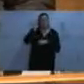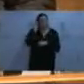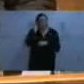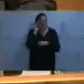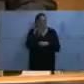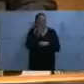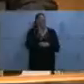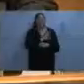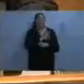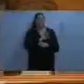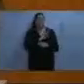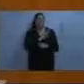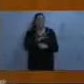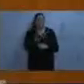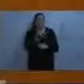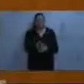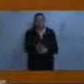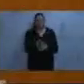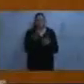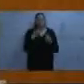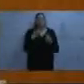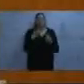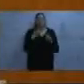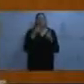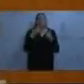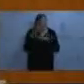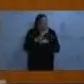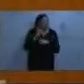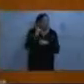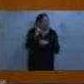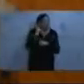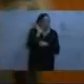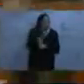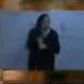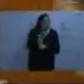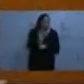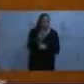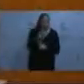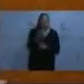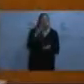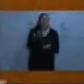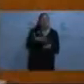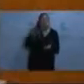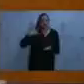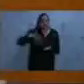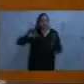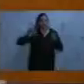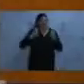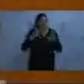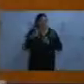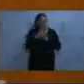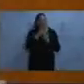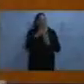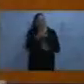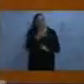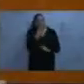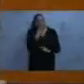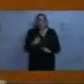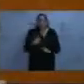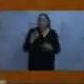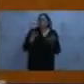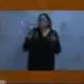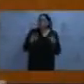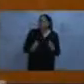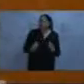palabra. Sí, consejera, es verdad que se ha tratado más veces esta cuestión, pero usted siempre dice lo mismo y lo que